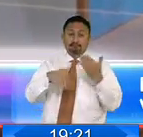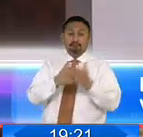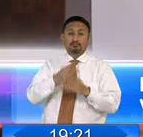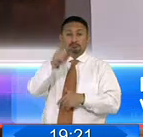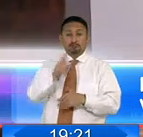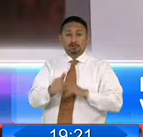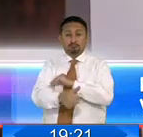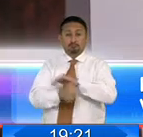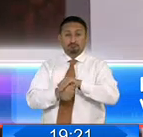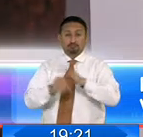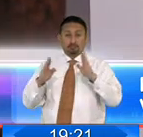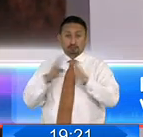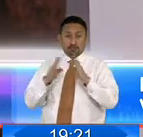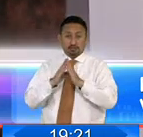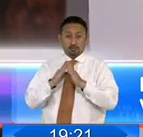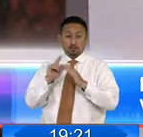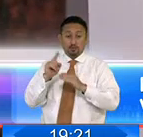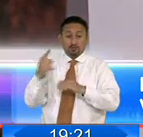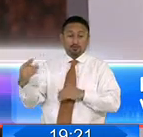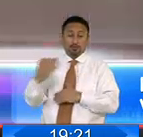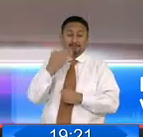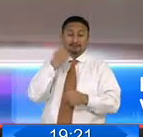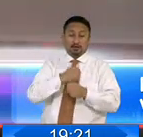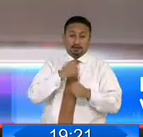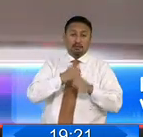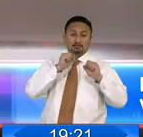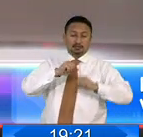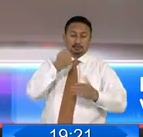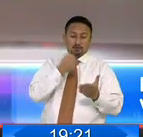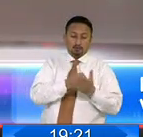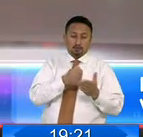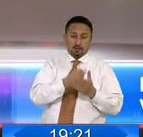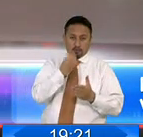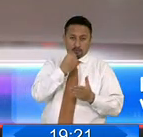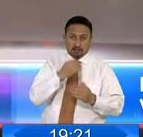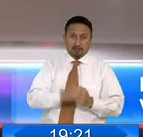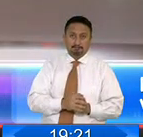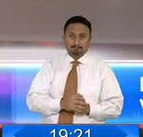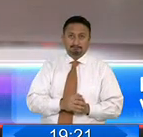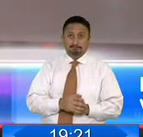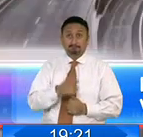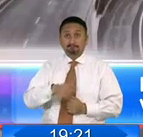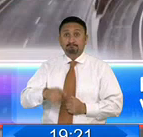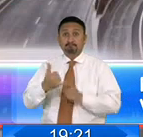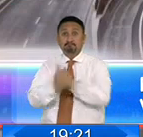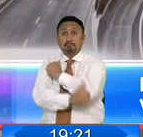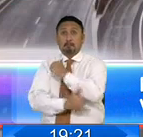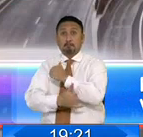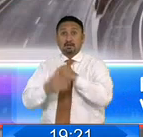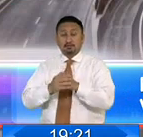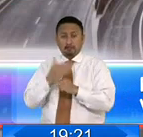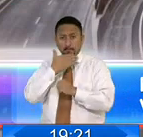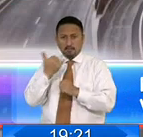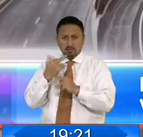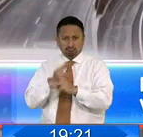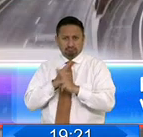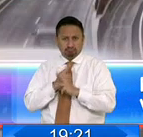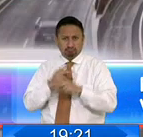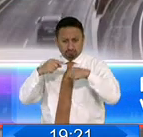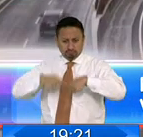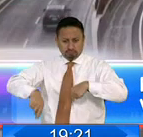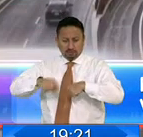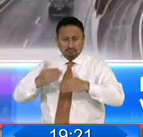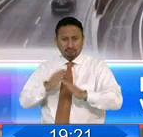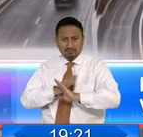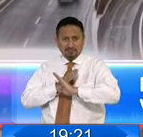permanecer en casa salvo para el trabajo y compras de primera necesidad pruebas de la cndh es uno de los países con mejores resultados en el enfrentamiento